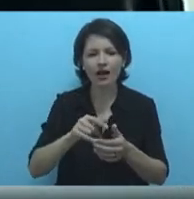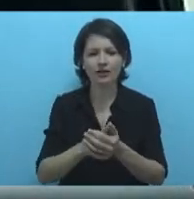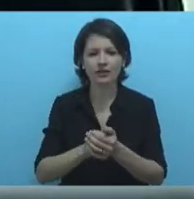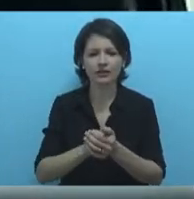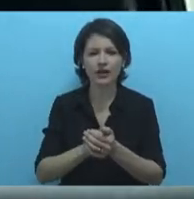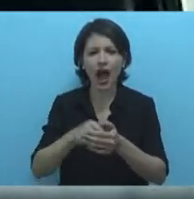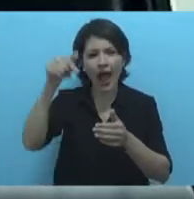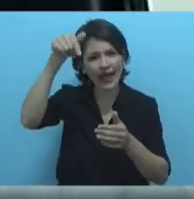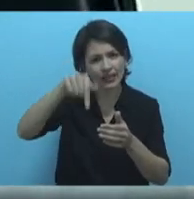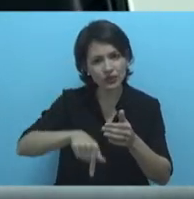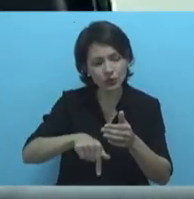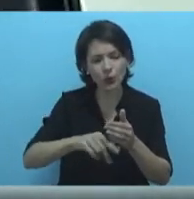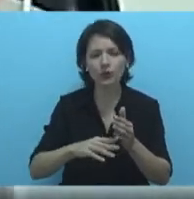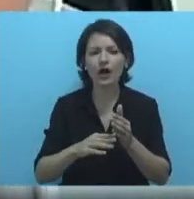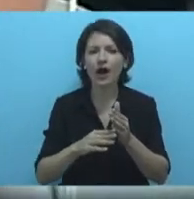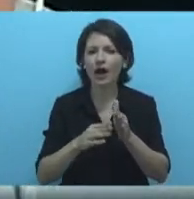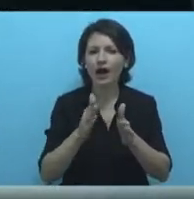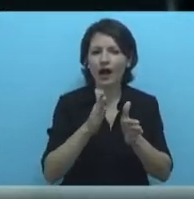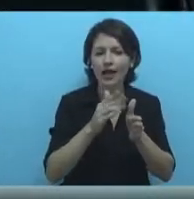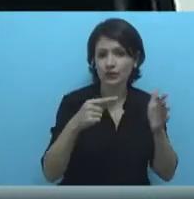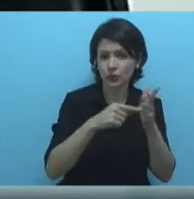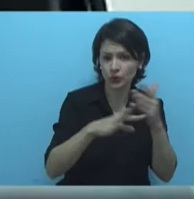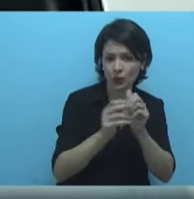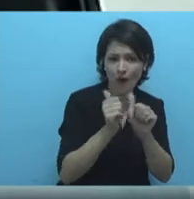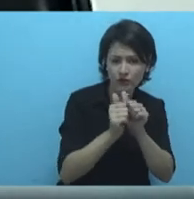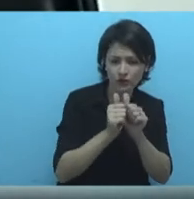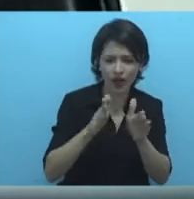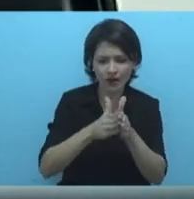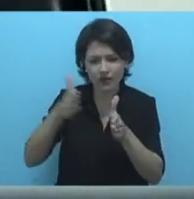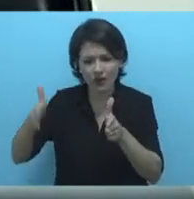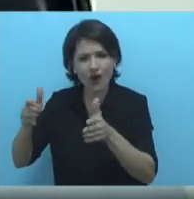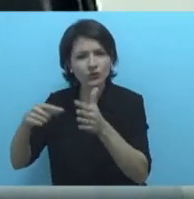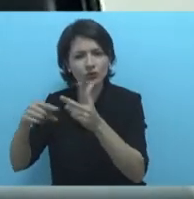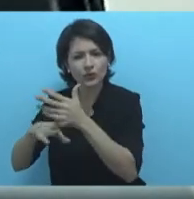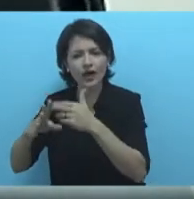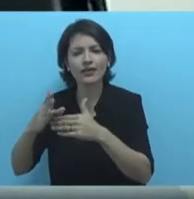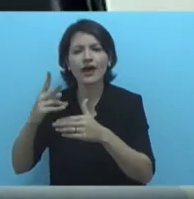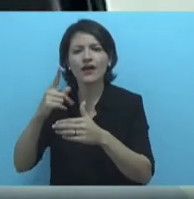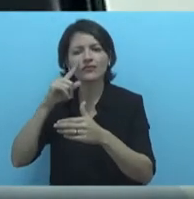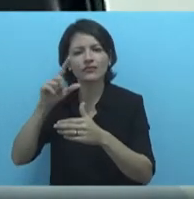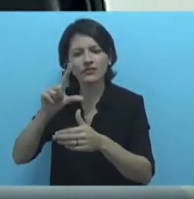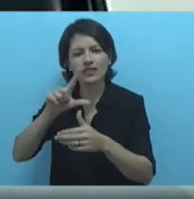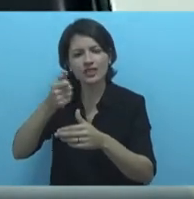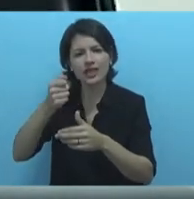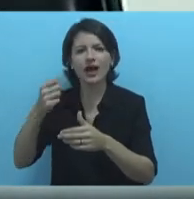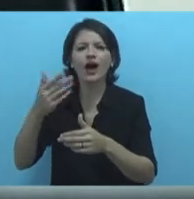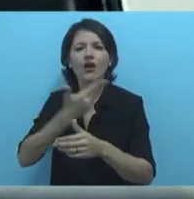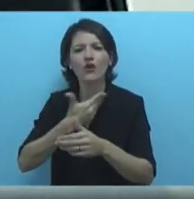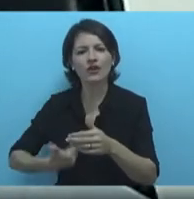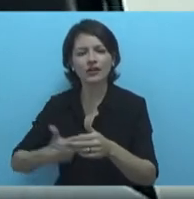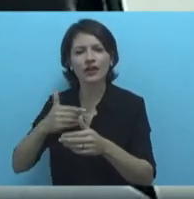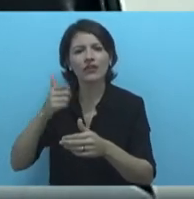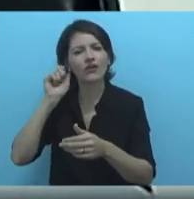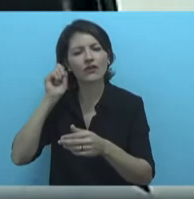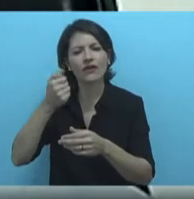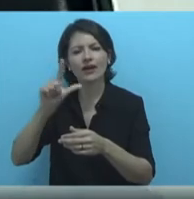entre rosario y son orga libres qué es un pulmón verde que oxigena a